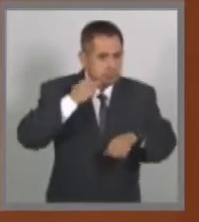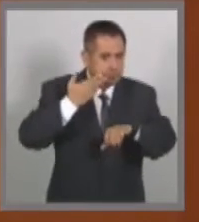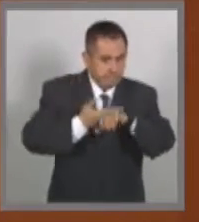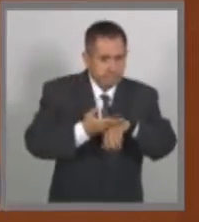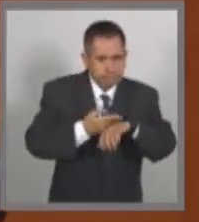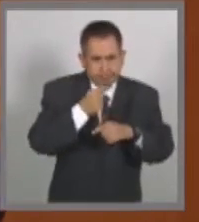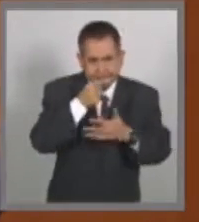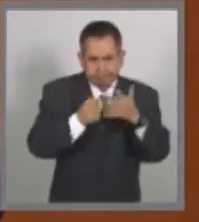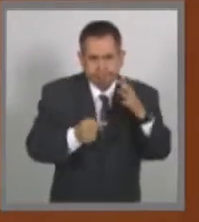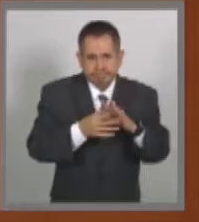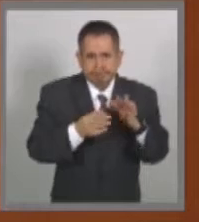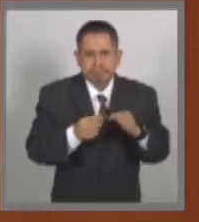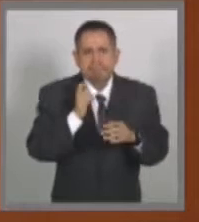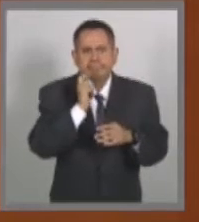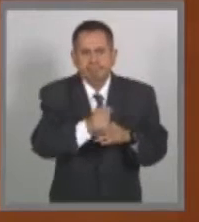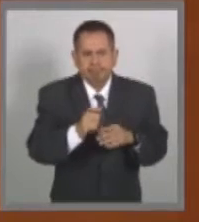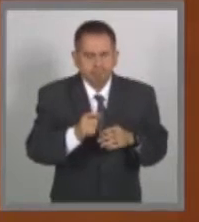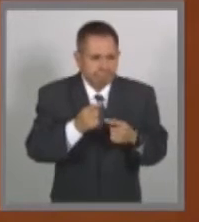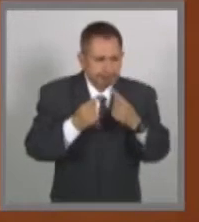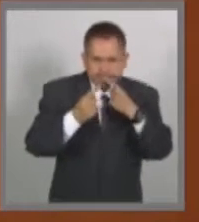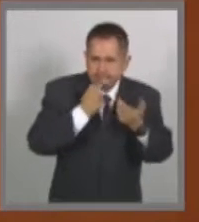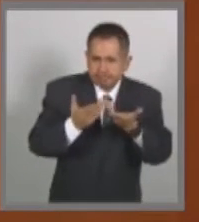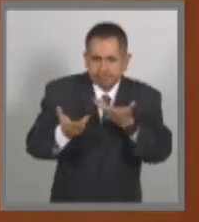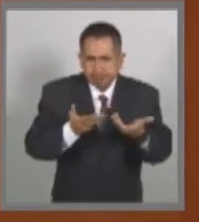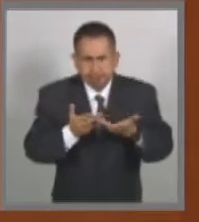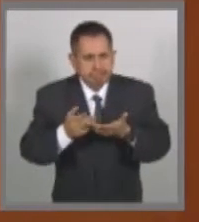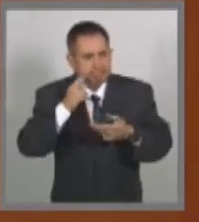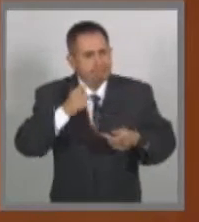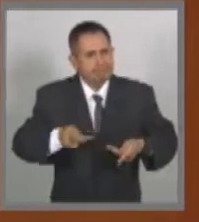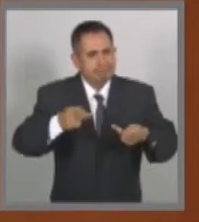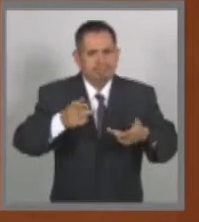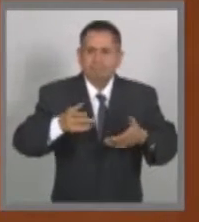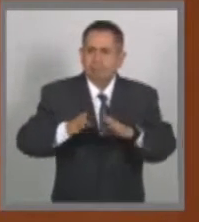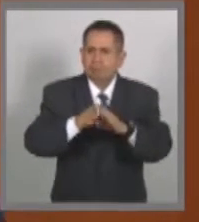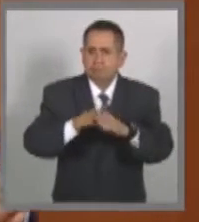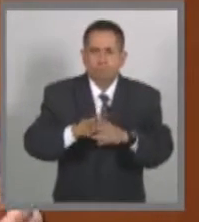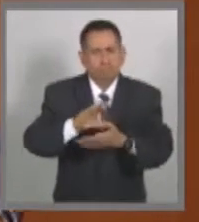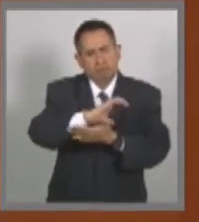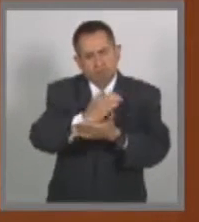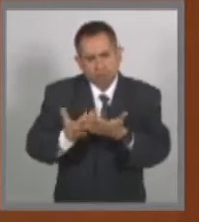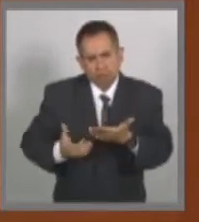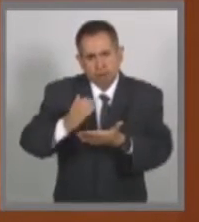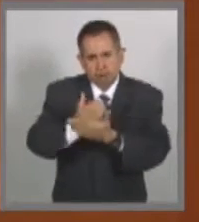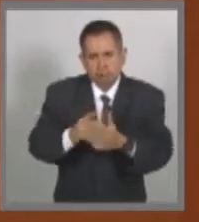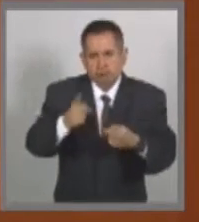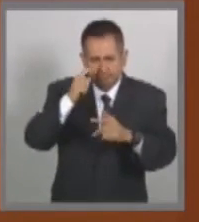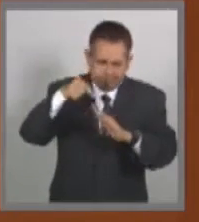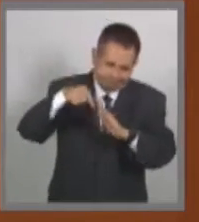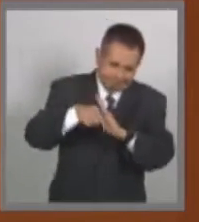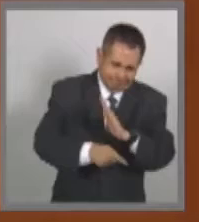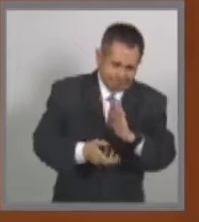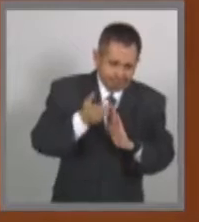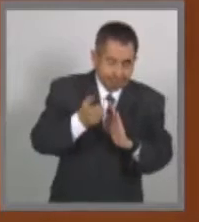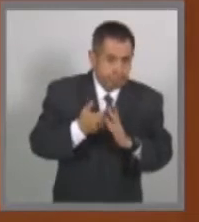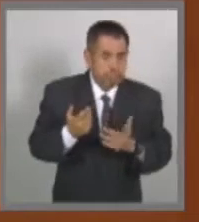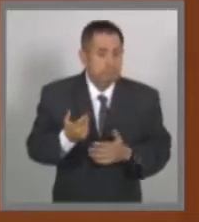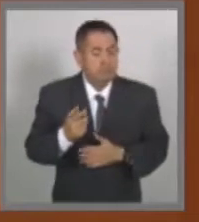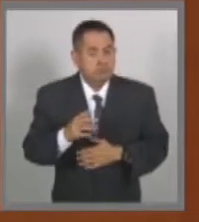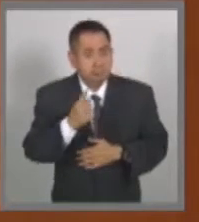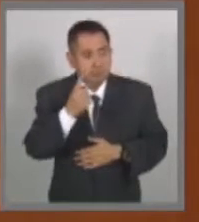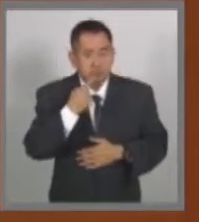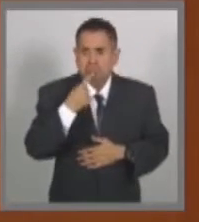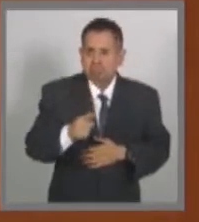cosas, de hacer las licitaciones de los campos. Han hecho ya varias licitaciones, no hay una sola